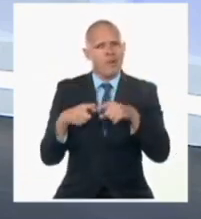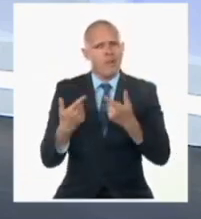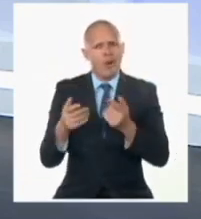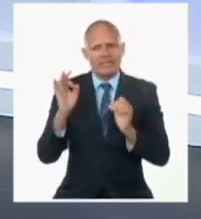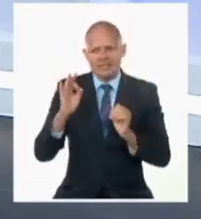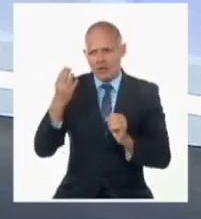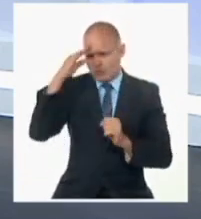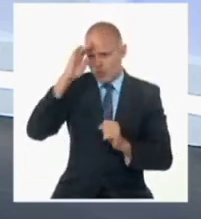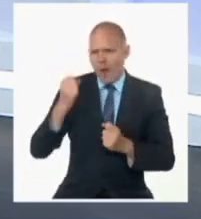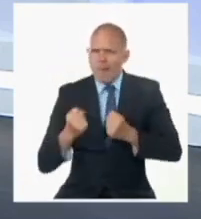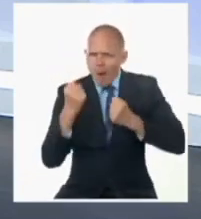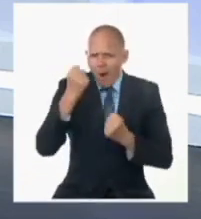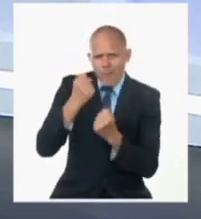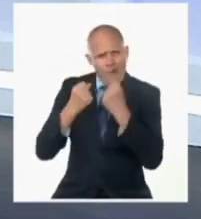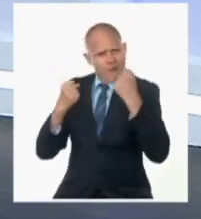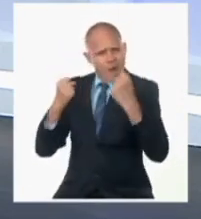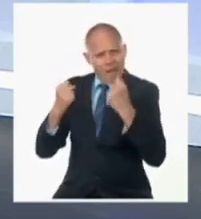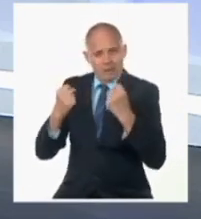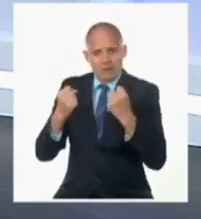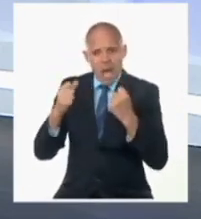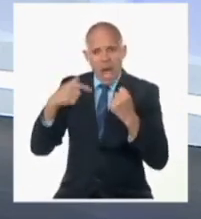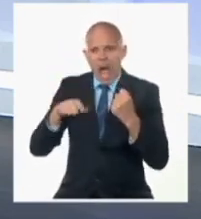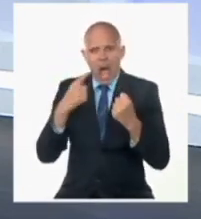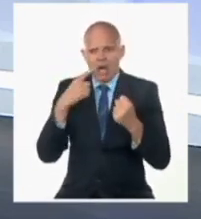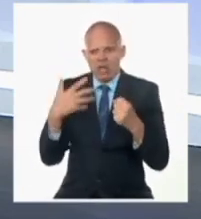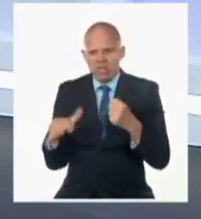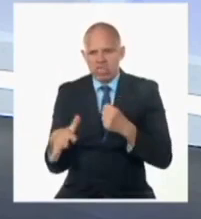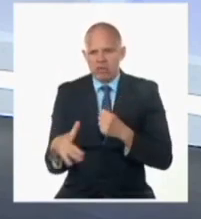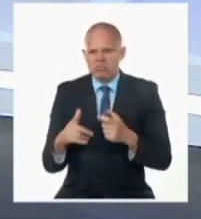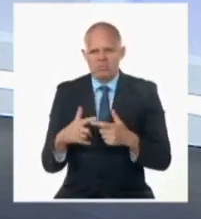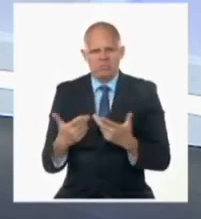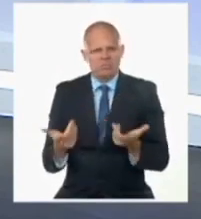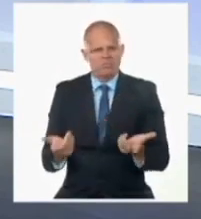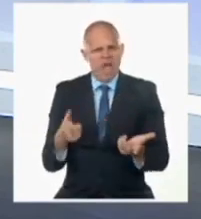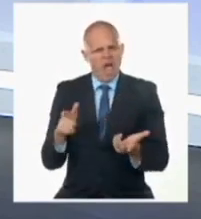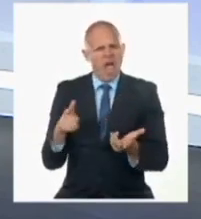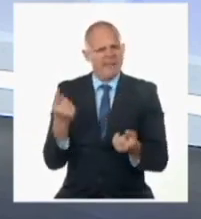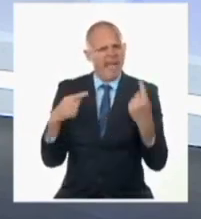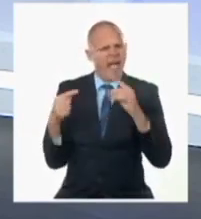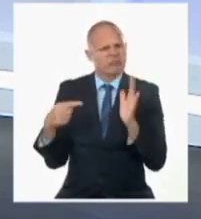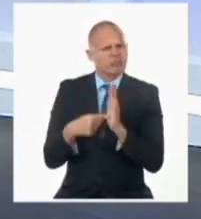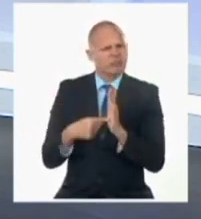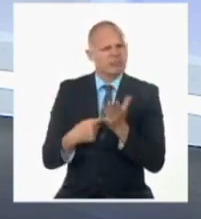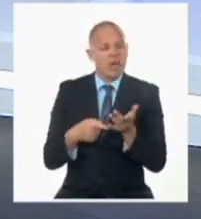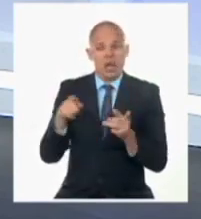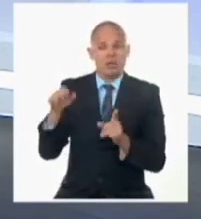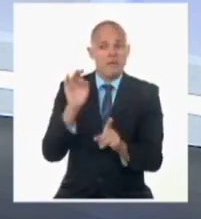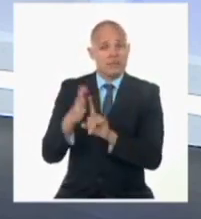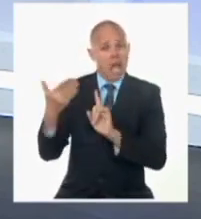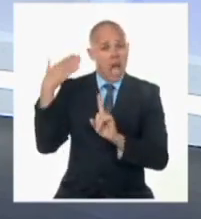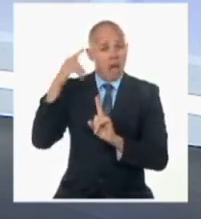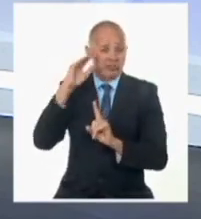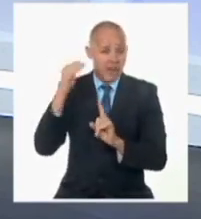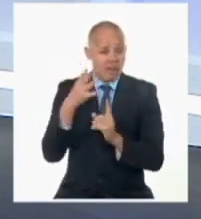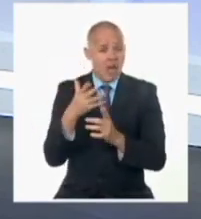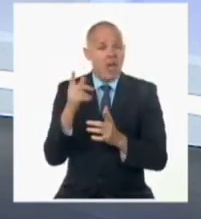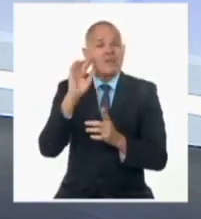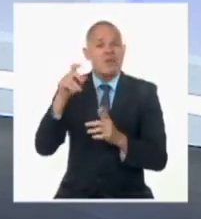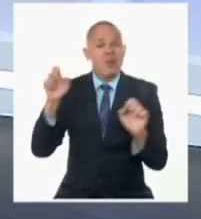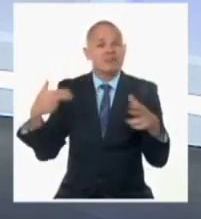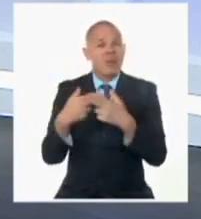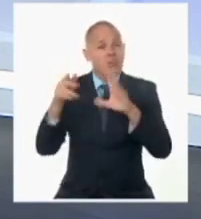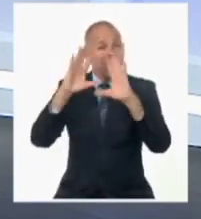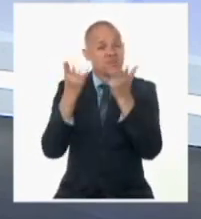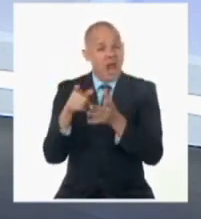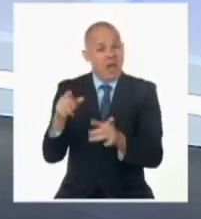cuando regresemos de los centroamericanos hay que analizar muy en serio lo que está pasando con el boxeo desde el campeonato mundial. Análisis serio que pudiera